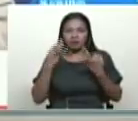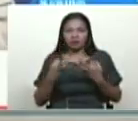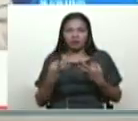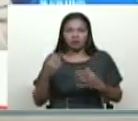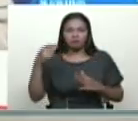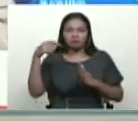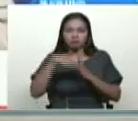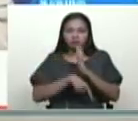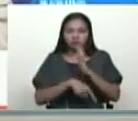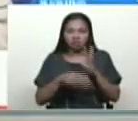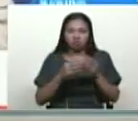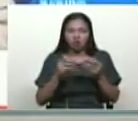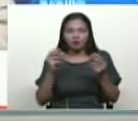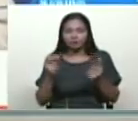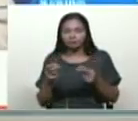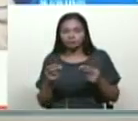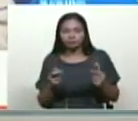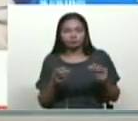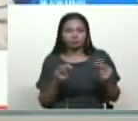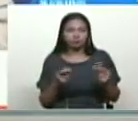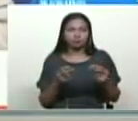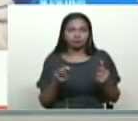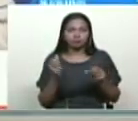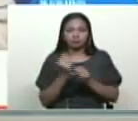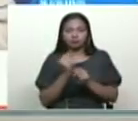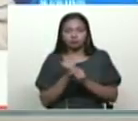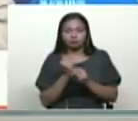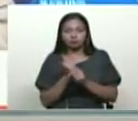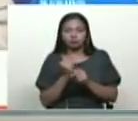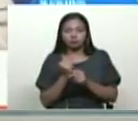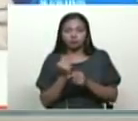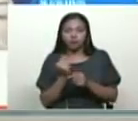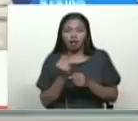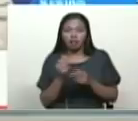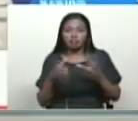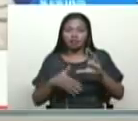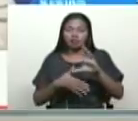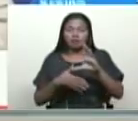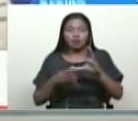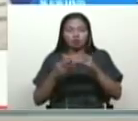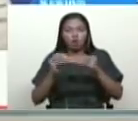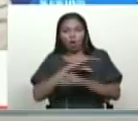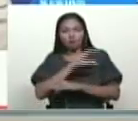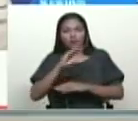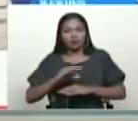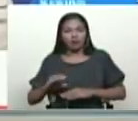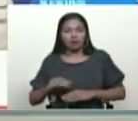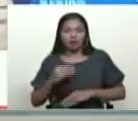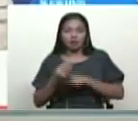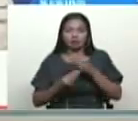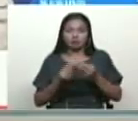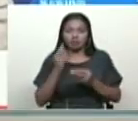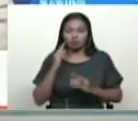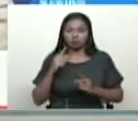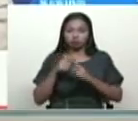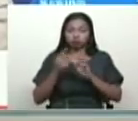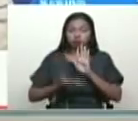profunda, de activación del trabajo latinoamericano y caribeño. Ponerlo como prioridad.